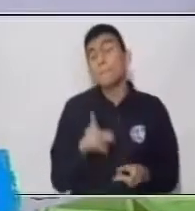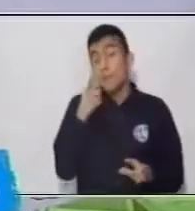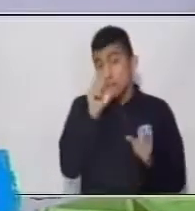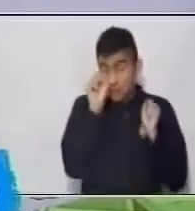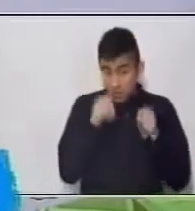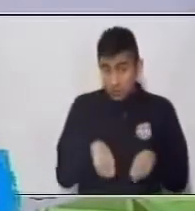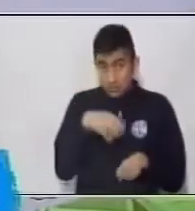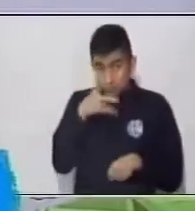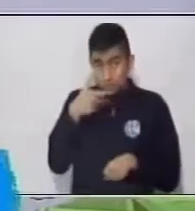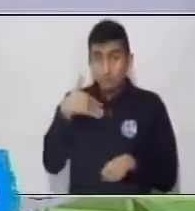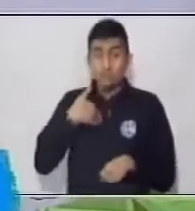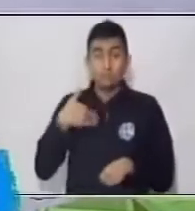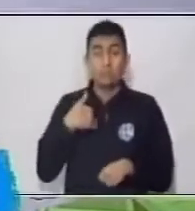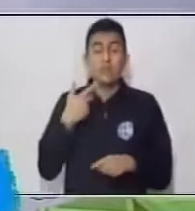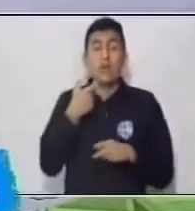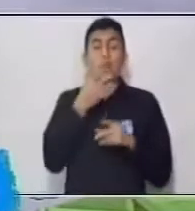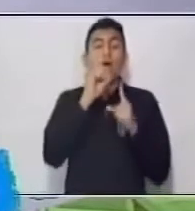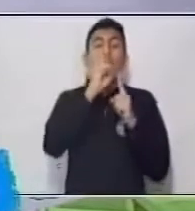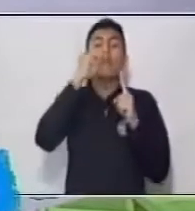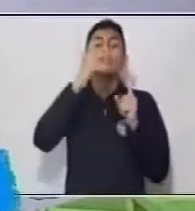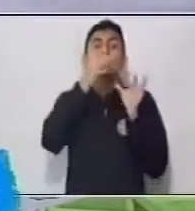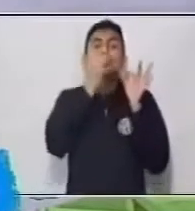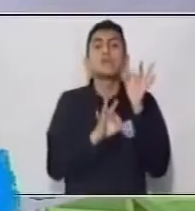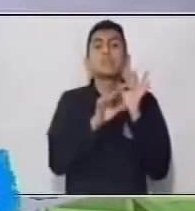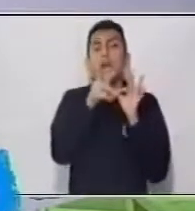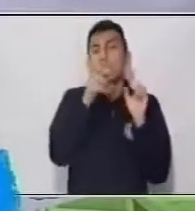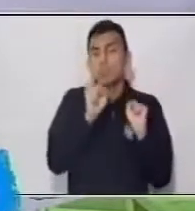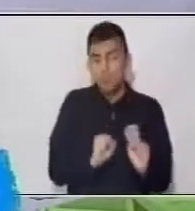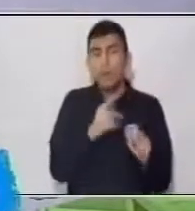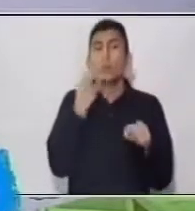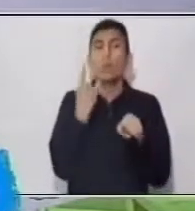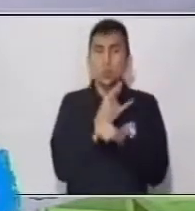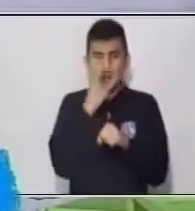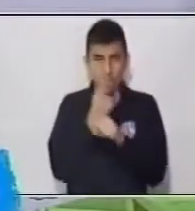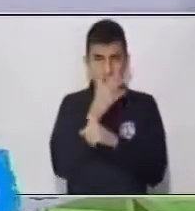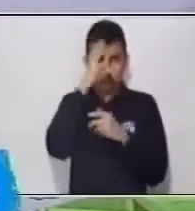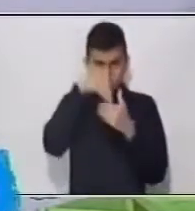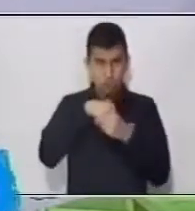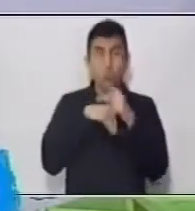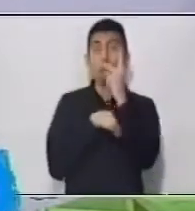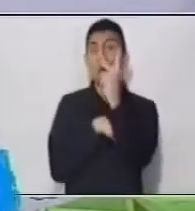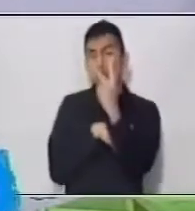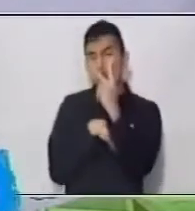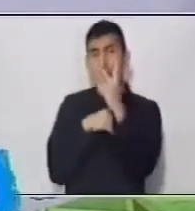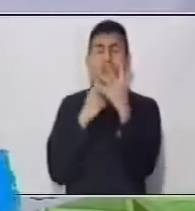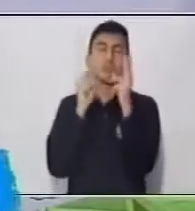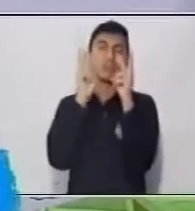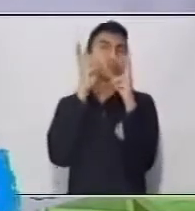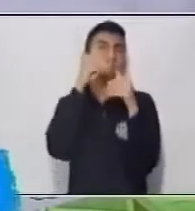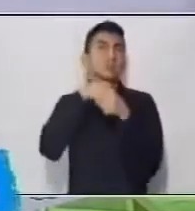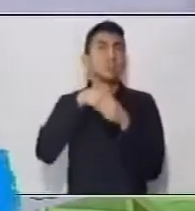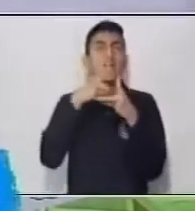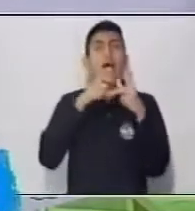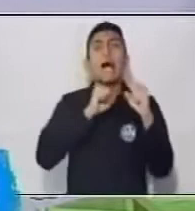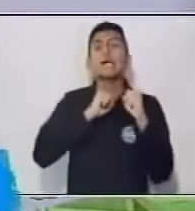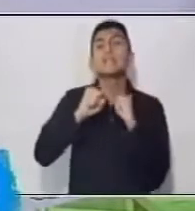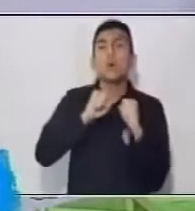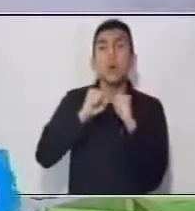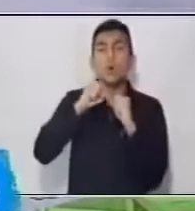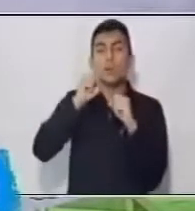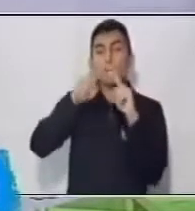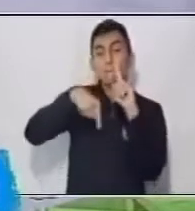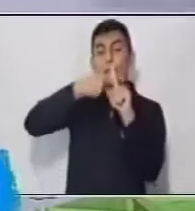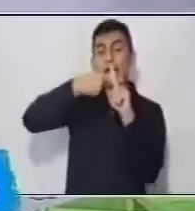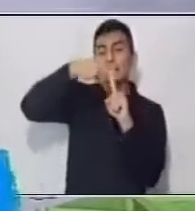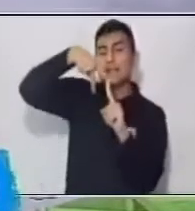seguidas de las oraciones simples aquellas donde ya utilizamos dos acciones y nexos de unión,